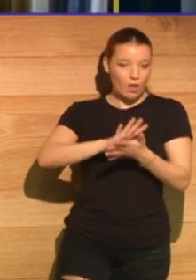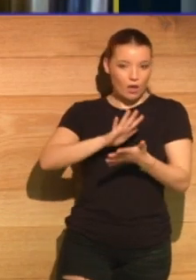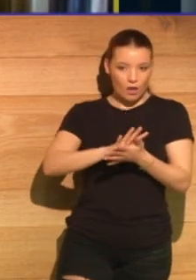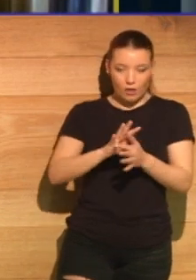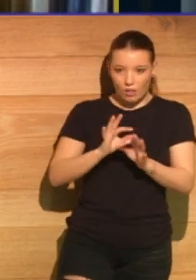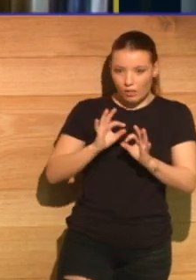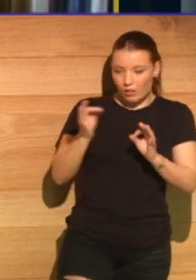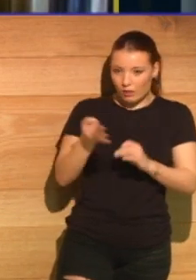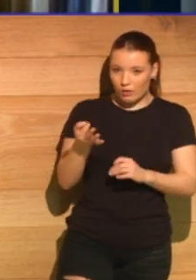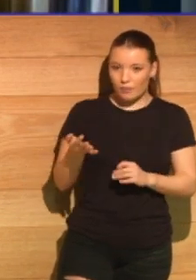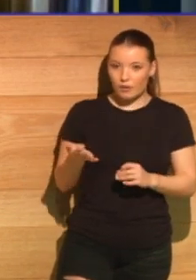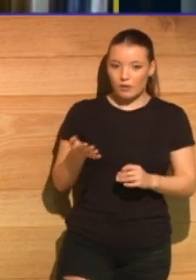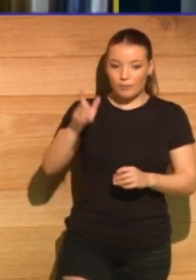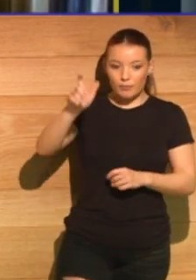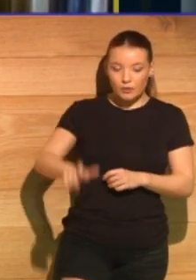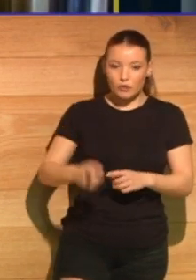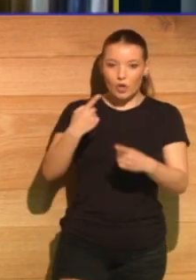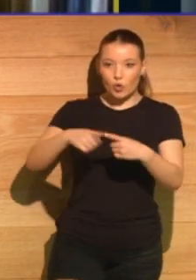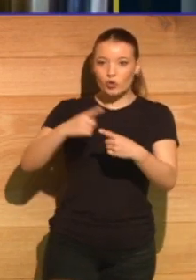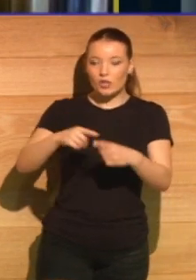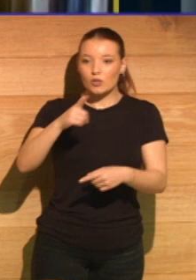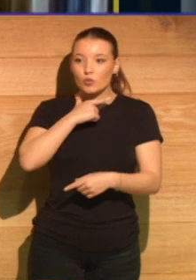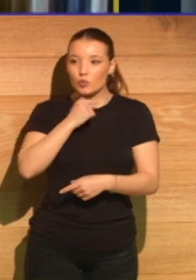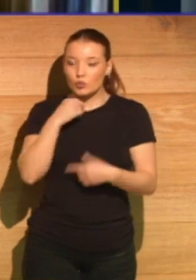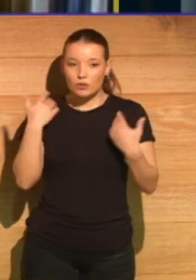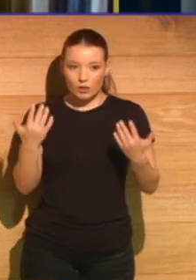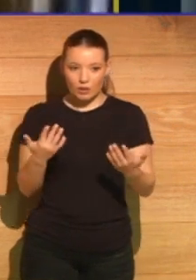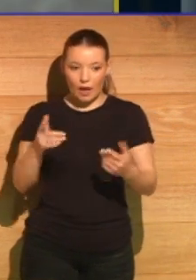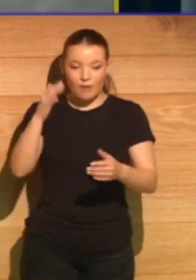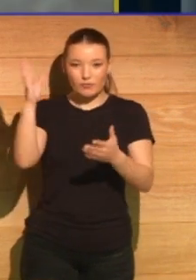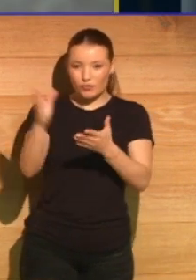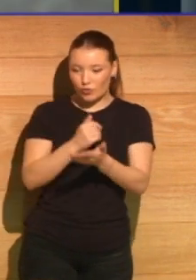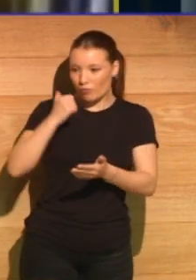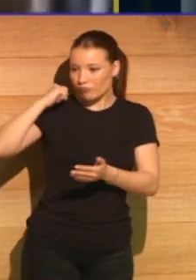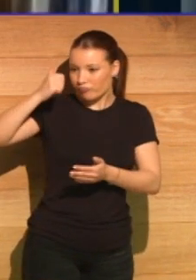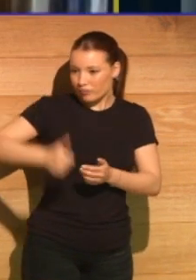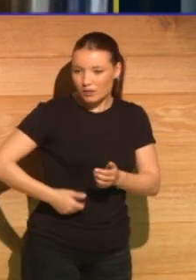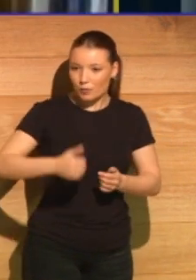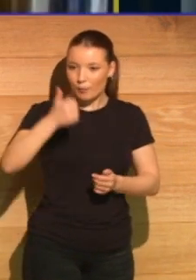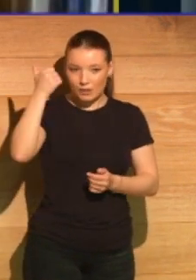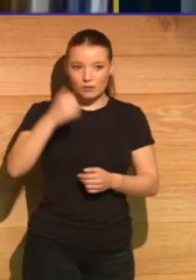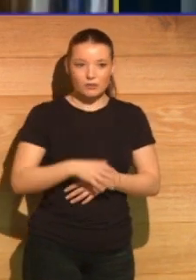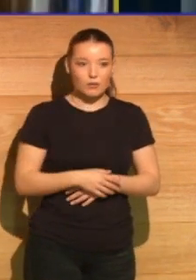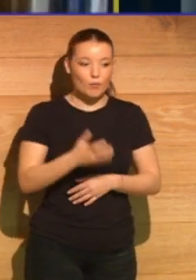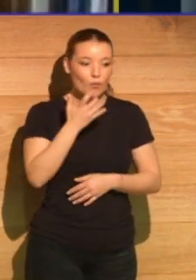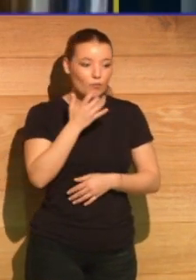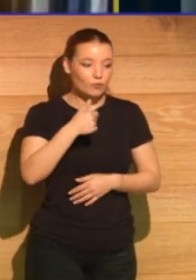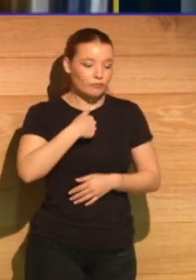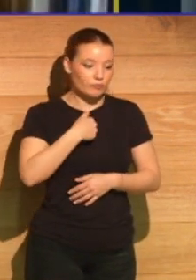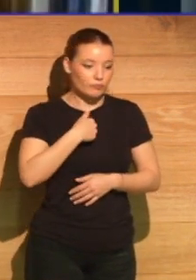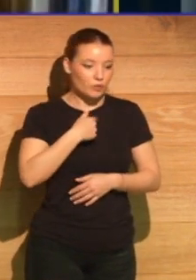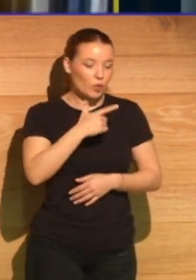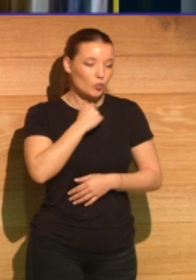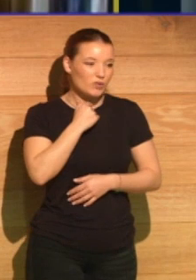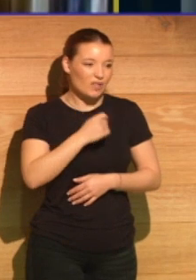le gustan diferentes cosas, todo enriquece. Poesía a mí es que me gusta desde siempre porque es que